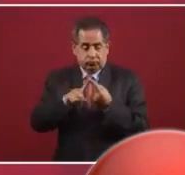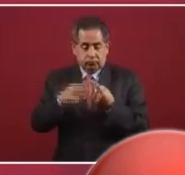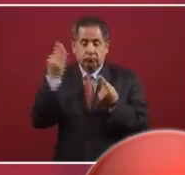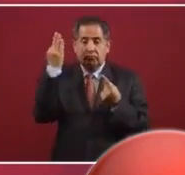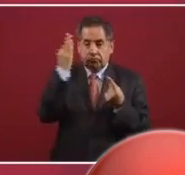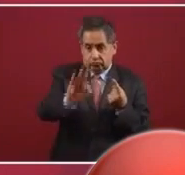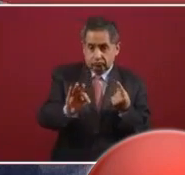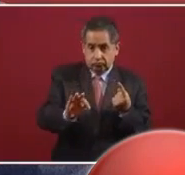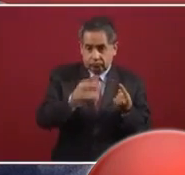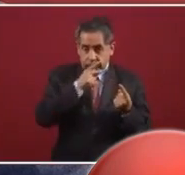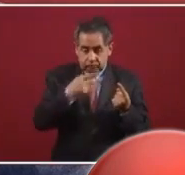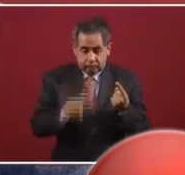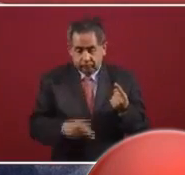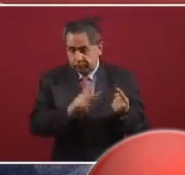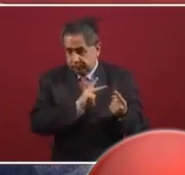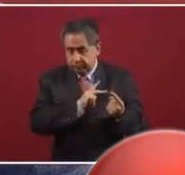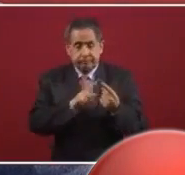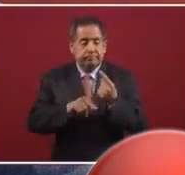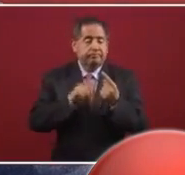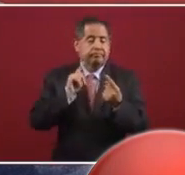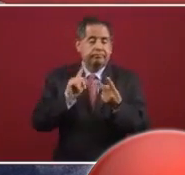la patria.